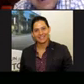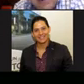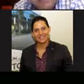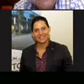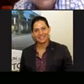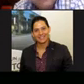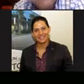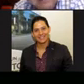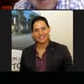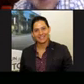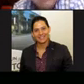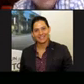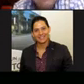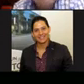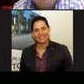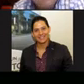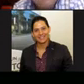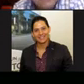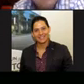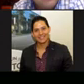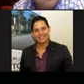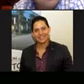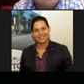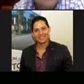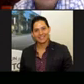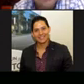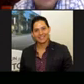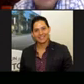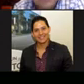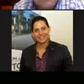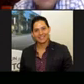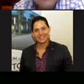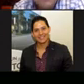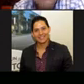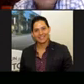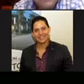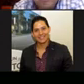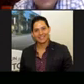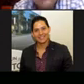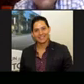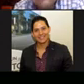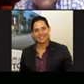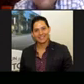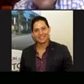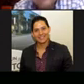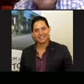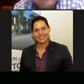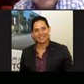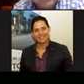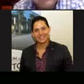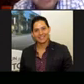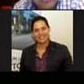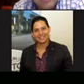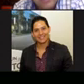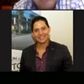Michelle Friedman, y nos va a platicar del hermoso estado de Yucatán. Esperemos que se conecten, ya se van a mandar las invitaciones y todo